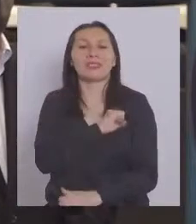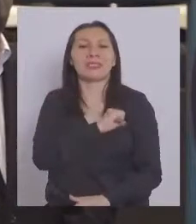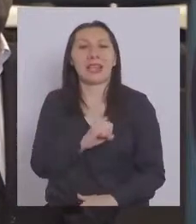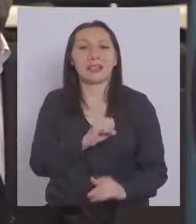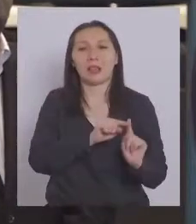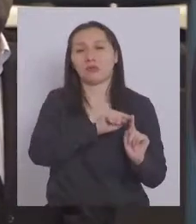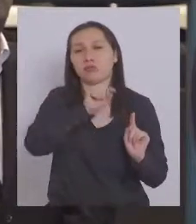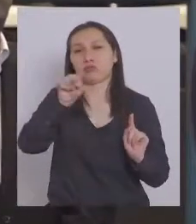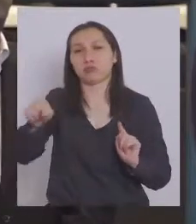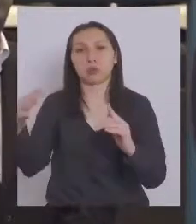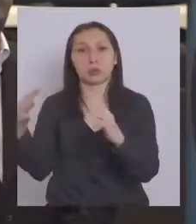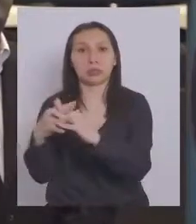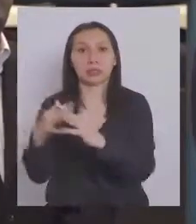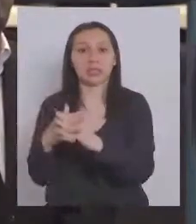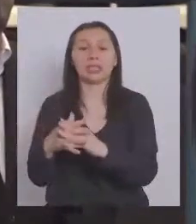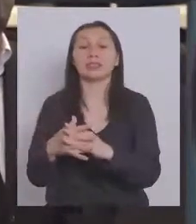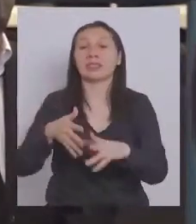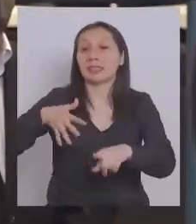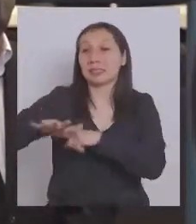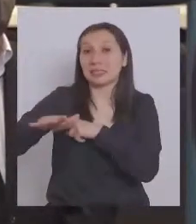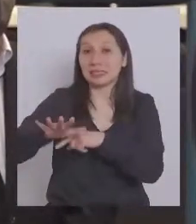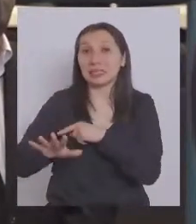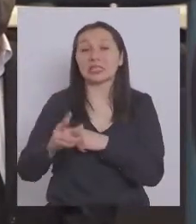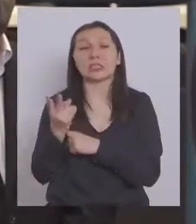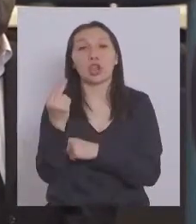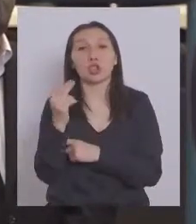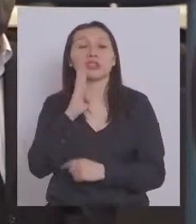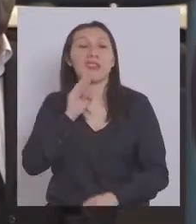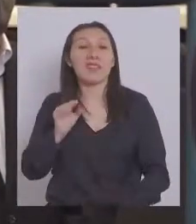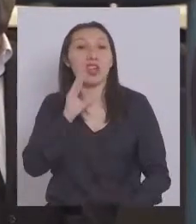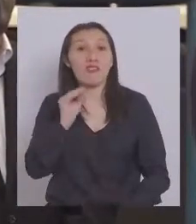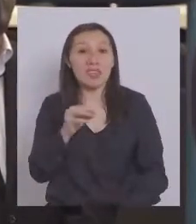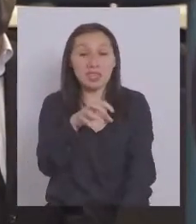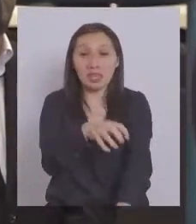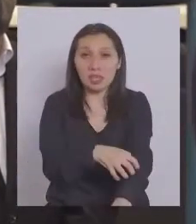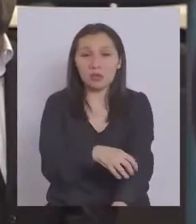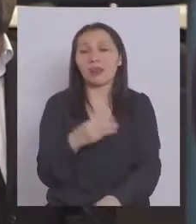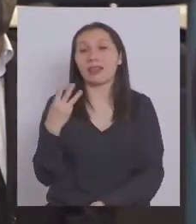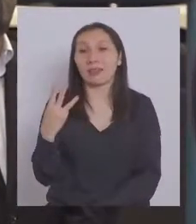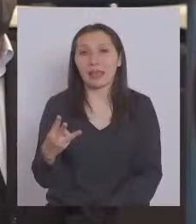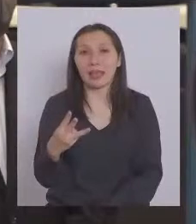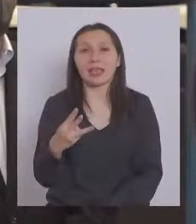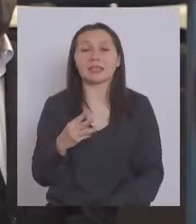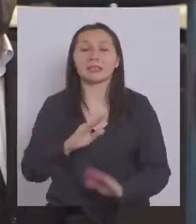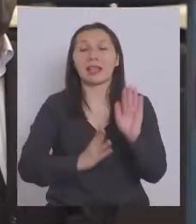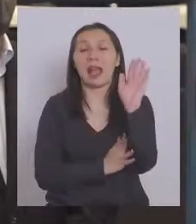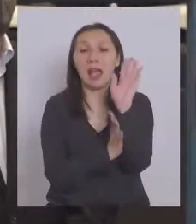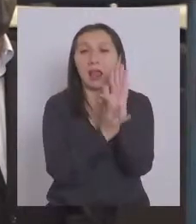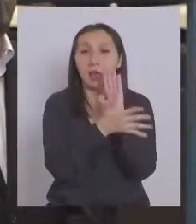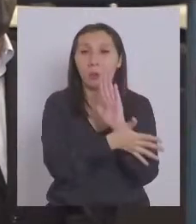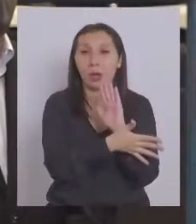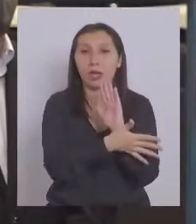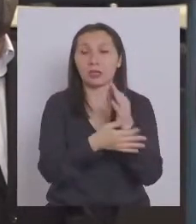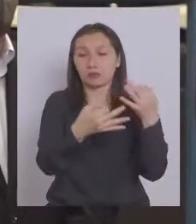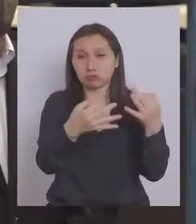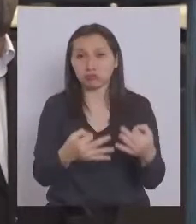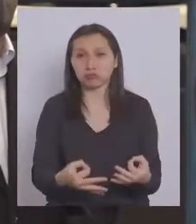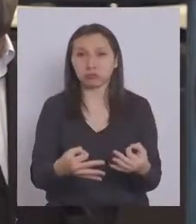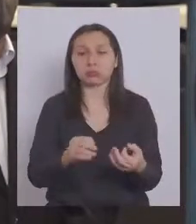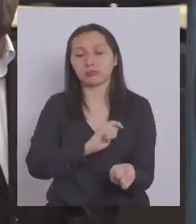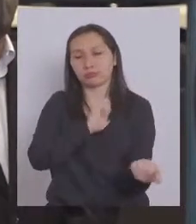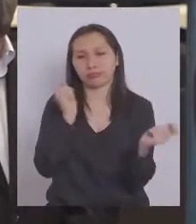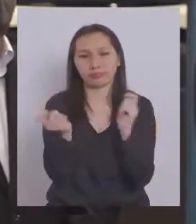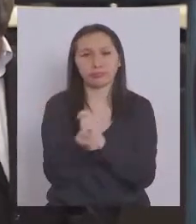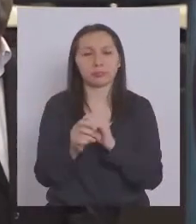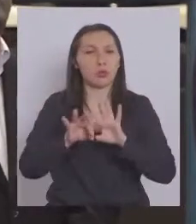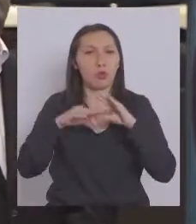Chillán. Estos trenes, que son 15, 12 para la región del Biobío y 3 para la región de la Araucanía. Por lo tanto, una